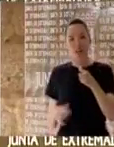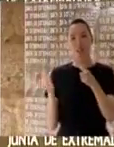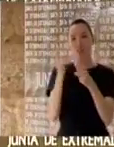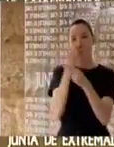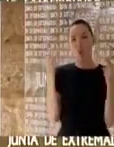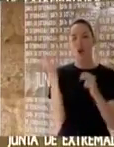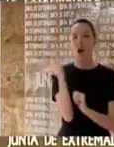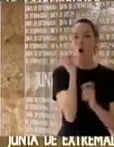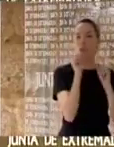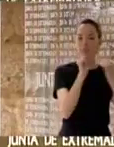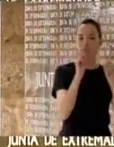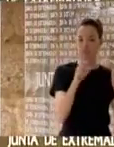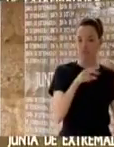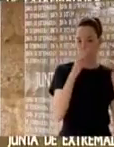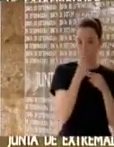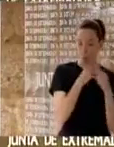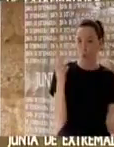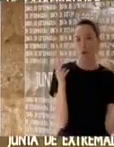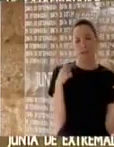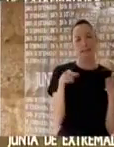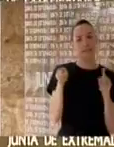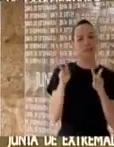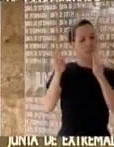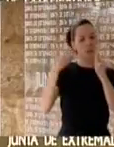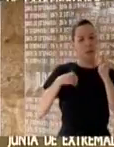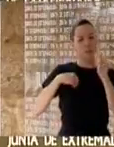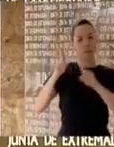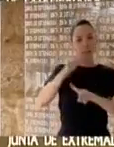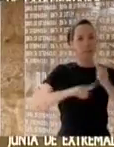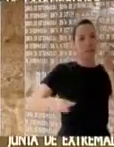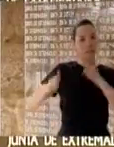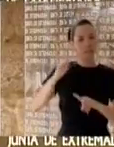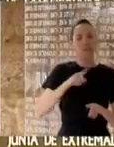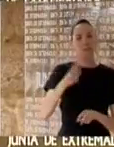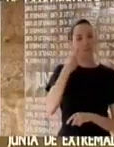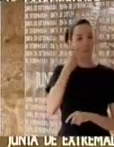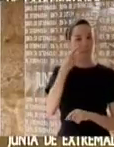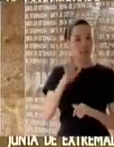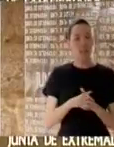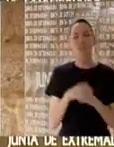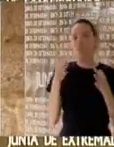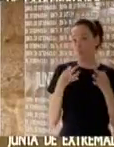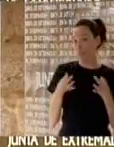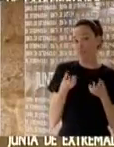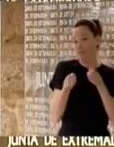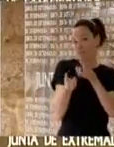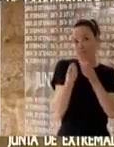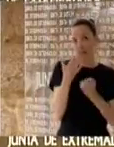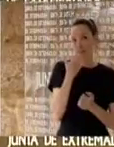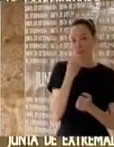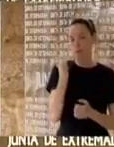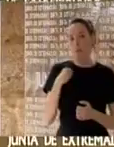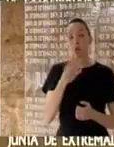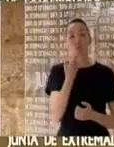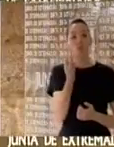trasciende los meros apoyos parlamentarios que pueda tener el Gobierno de España. Fíjese, yo siempre pongo el mismo ejemplo. Si